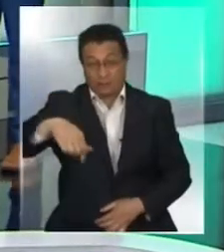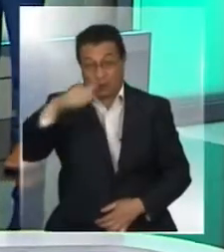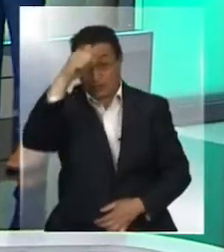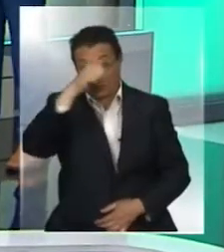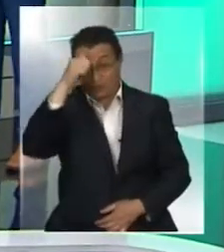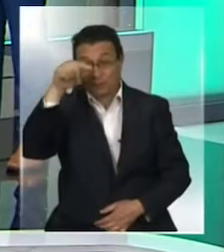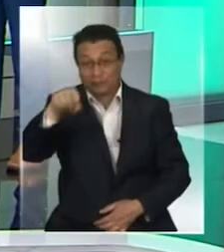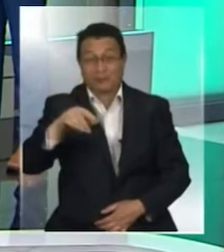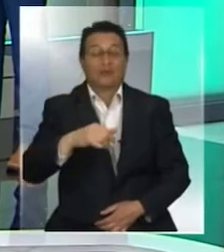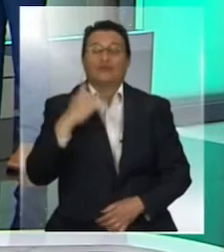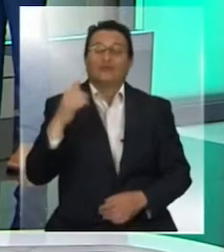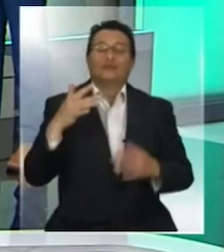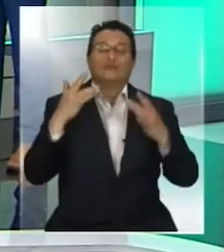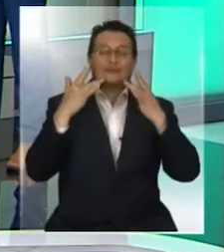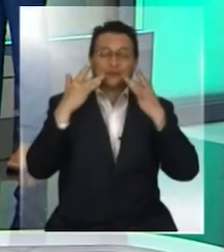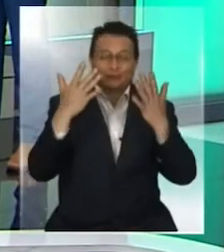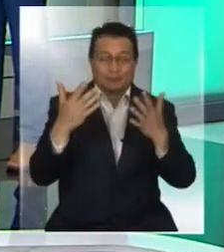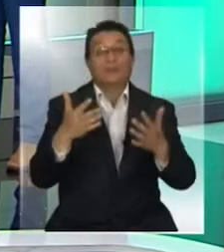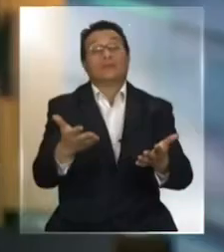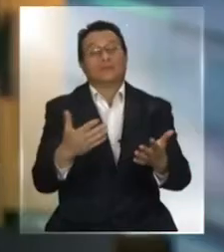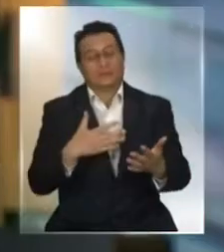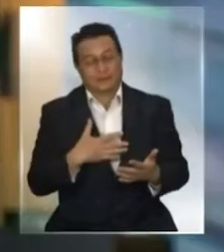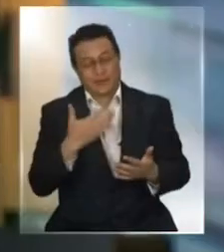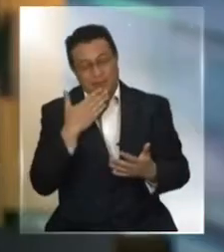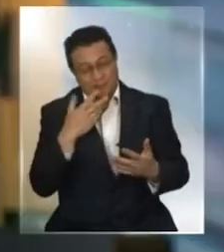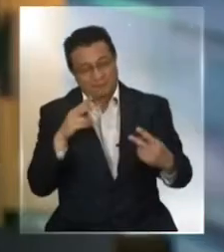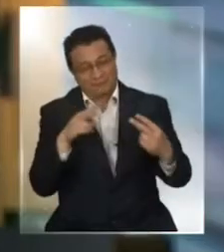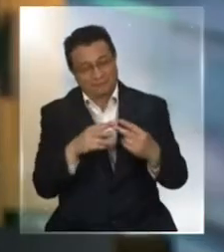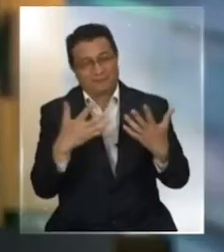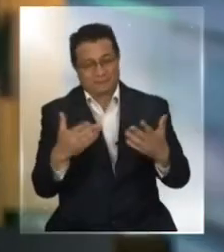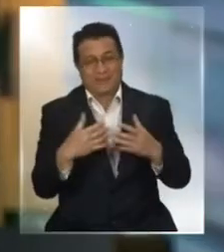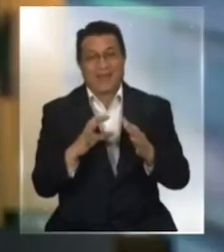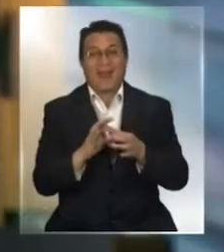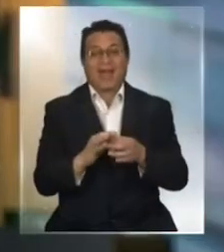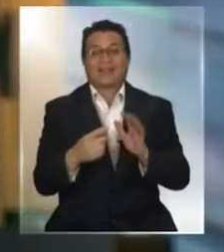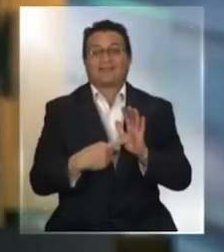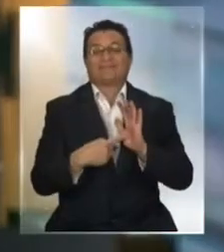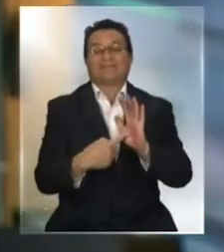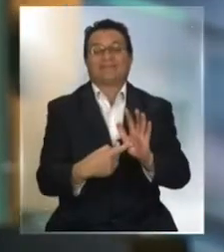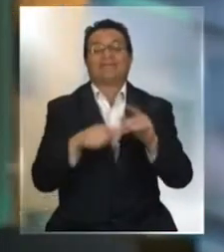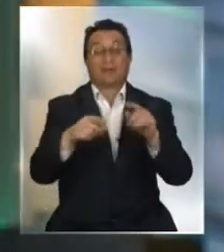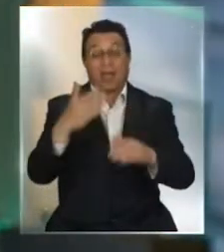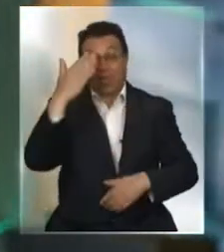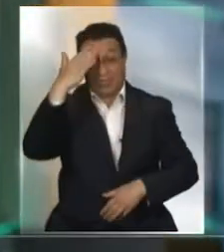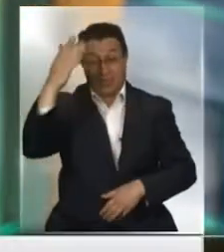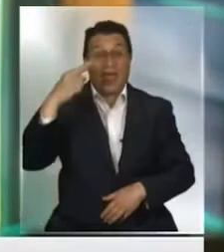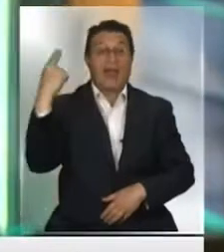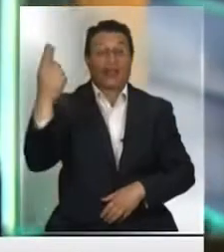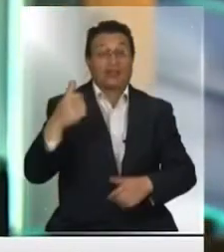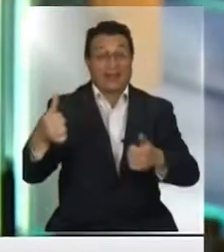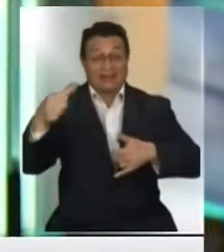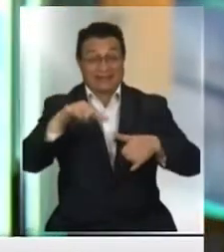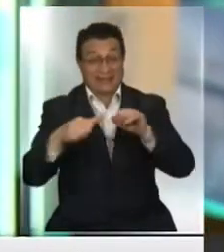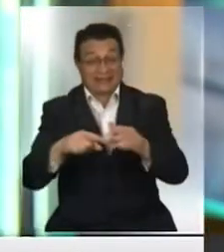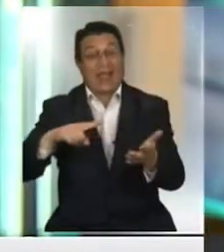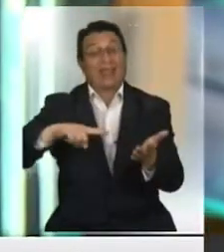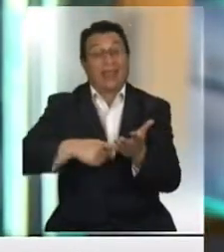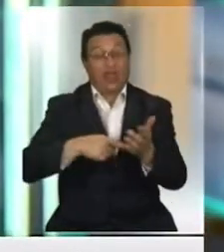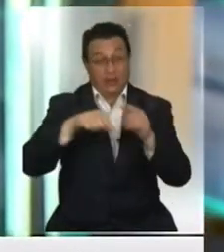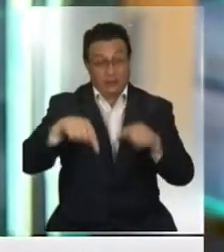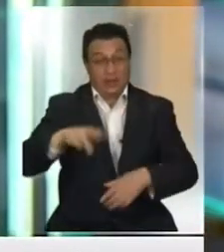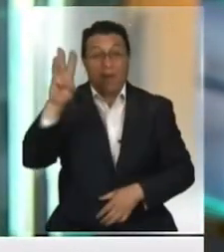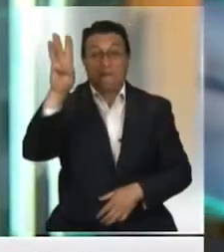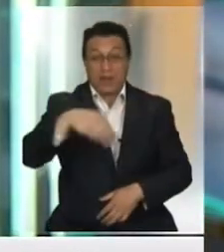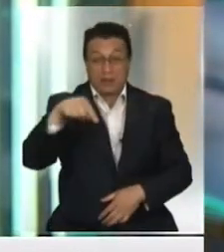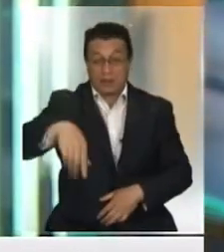Daniel, como siempre, un placer. Juan Manuel, el placer es mío. Muchas gracias por esa presentación. Y además, es el Día Nacional de la Ciencia y la Tecnología. Es importante que acá en Mega tengamos